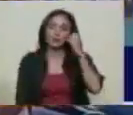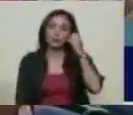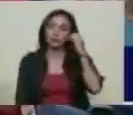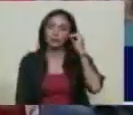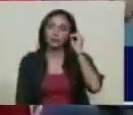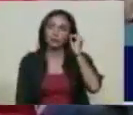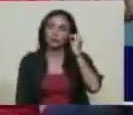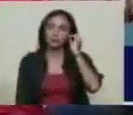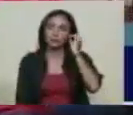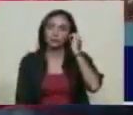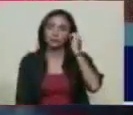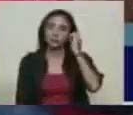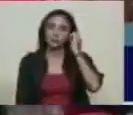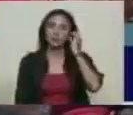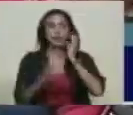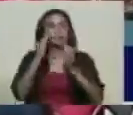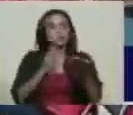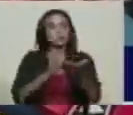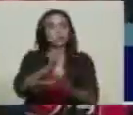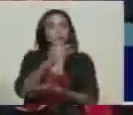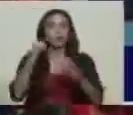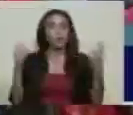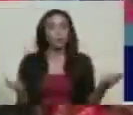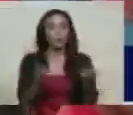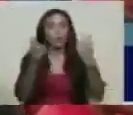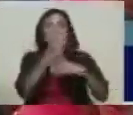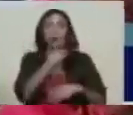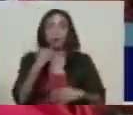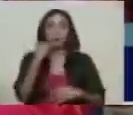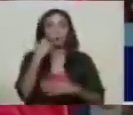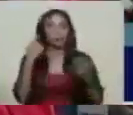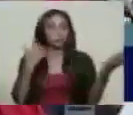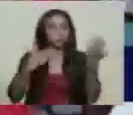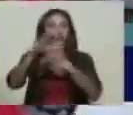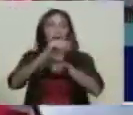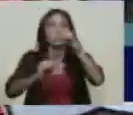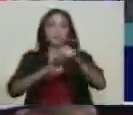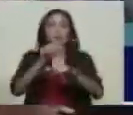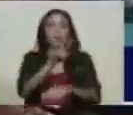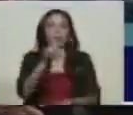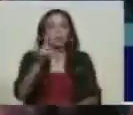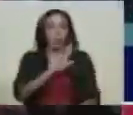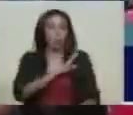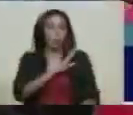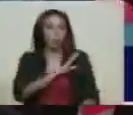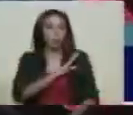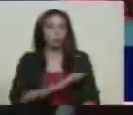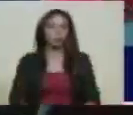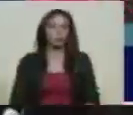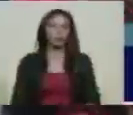avance victorioso de la juventud. El resto del siglo XXI les pertenece.